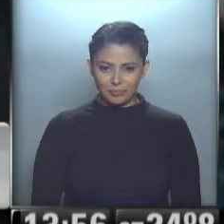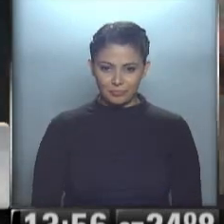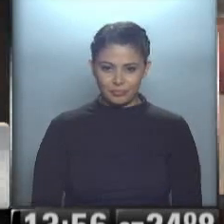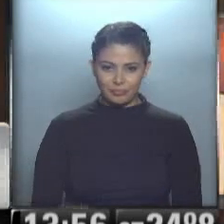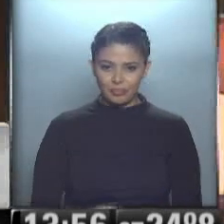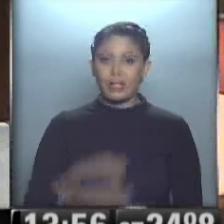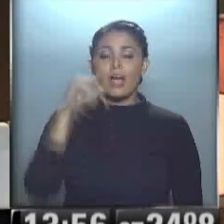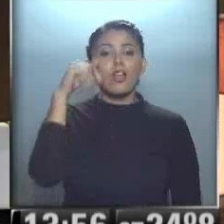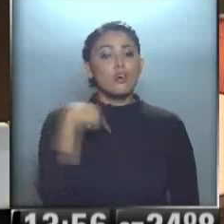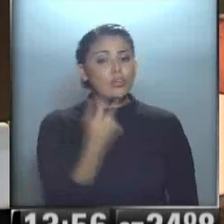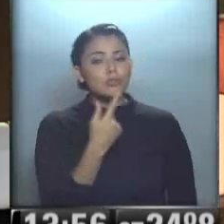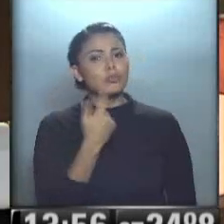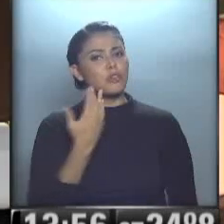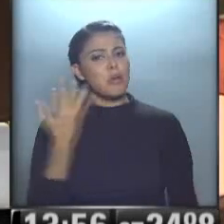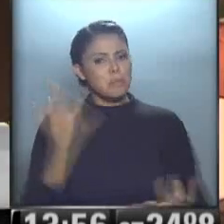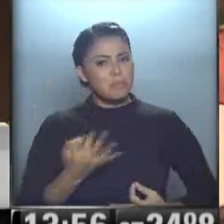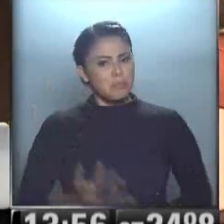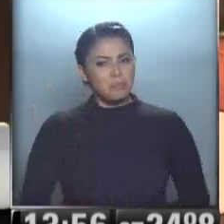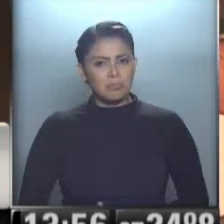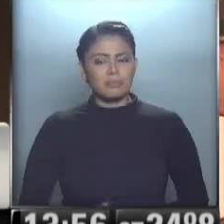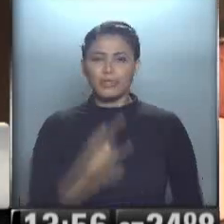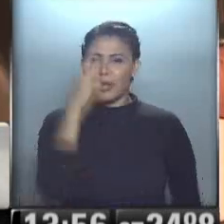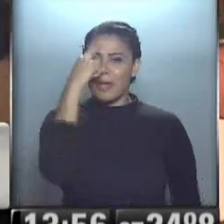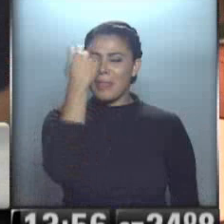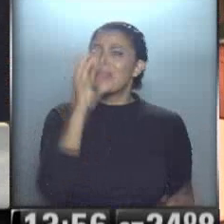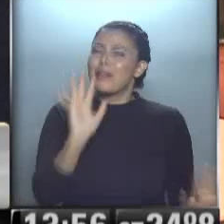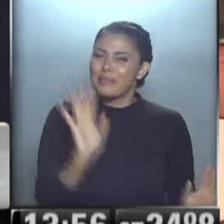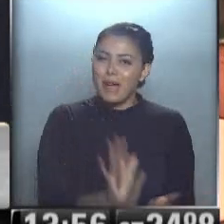Estábamos manteniendo una saludable desconfianza.